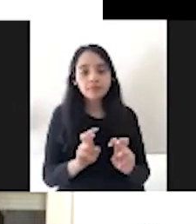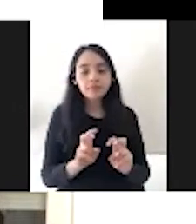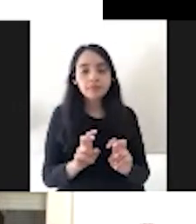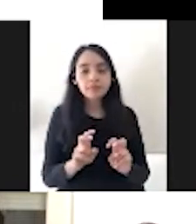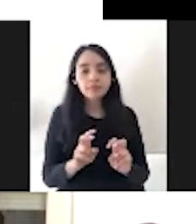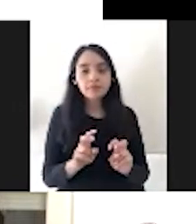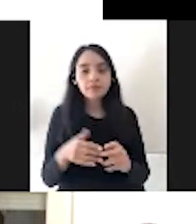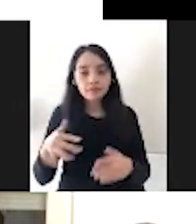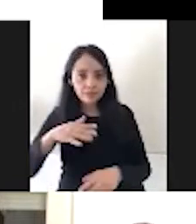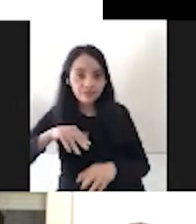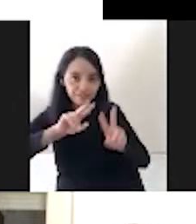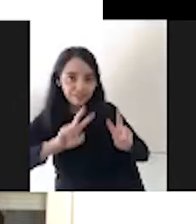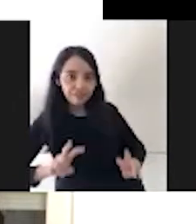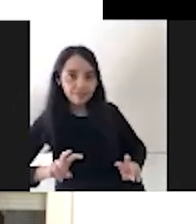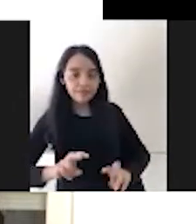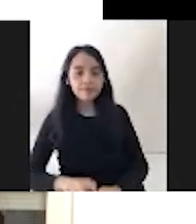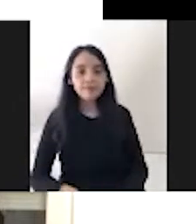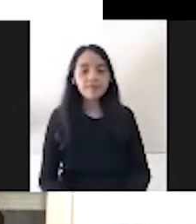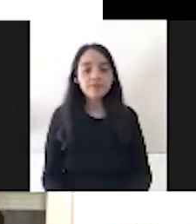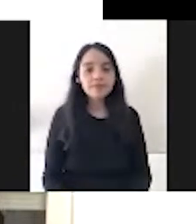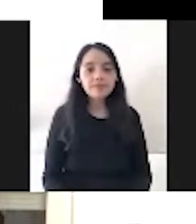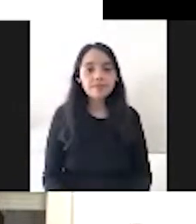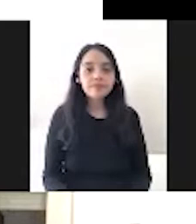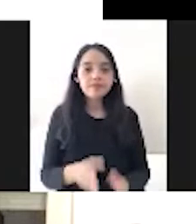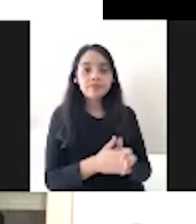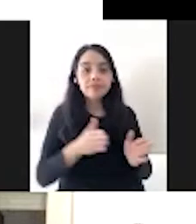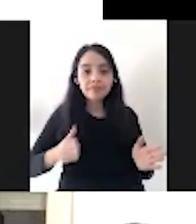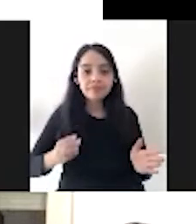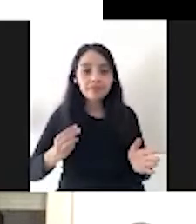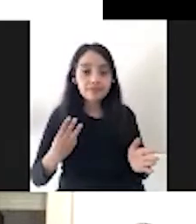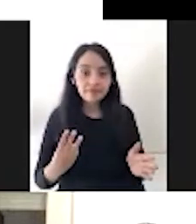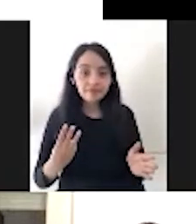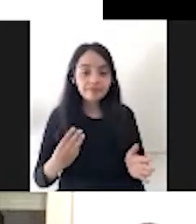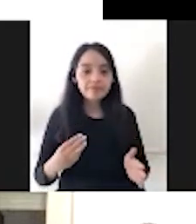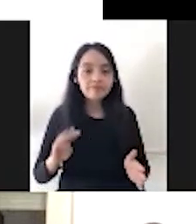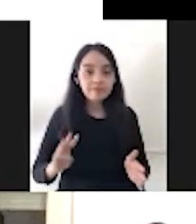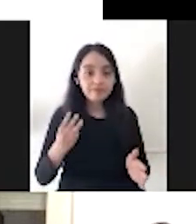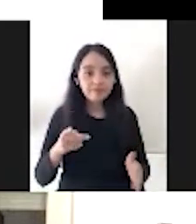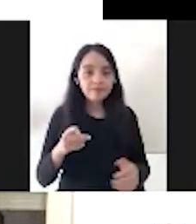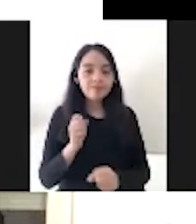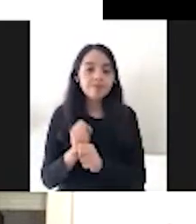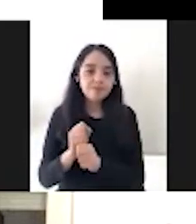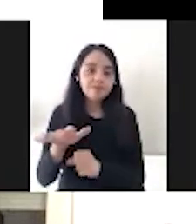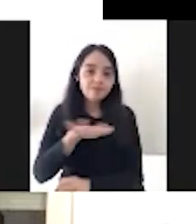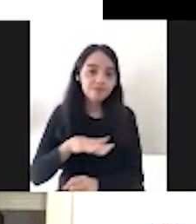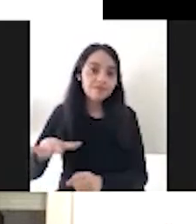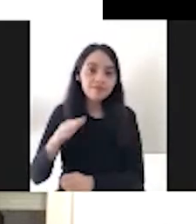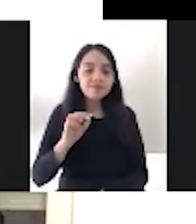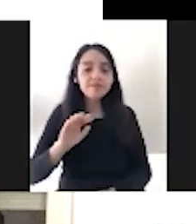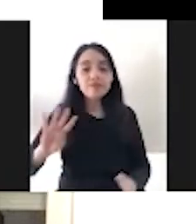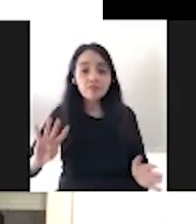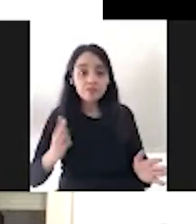estábamos desarrollando. Finalmente, la tercera fase que no está puesta aquí es la del trabajo de campo. Y por último tenemos el análisis de la